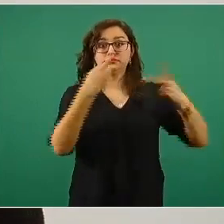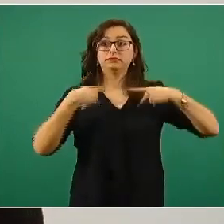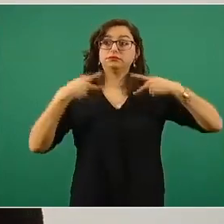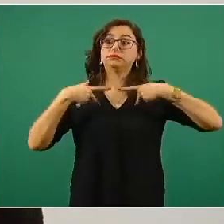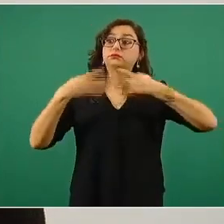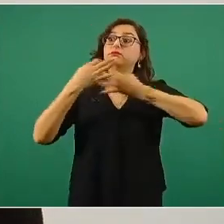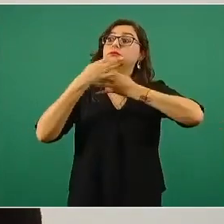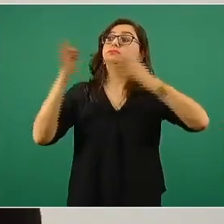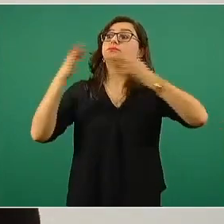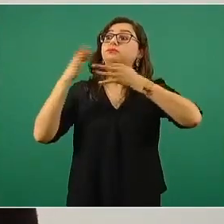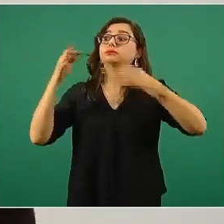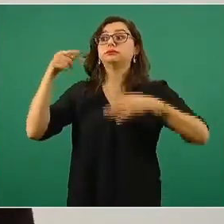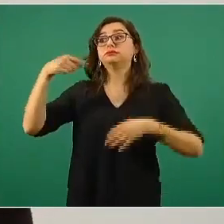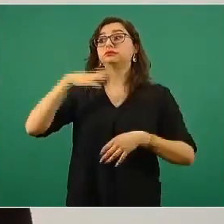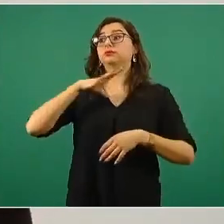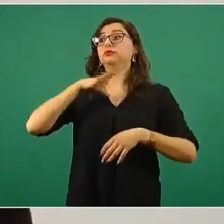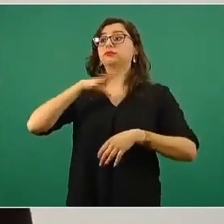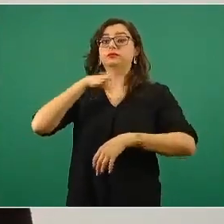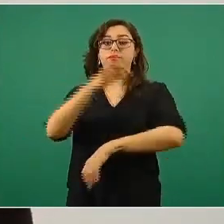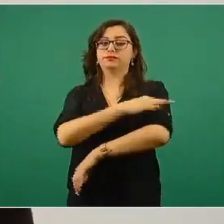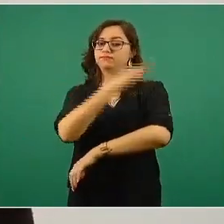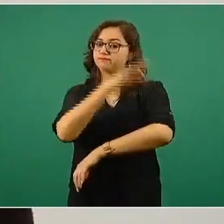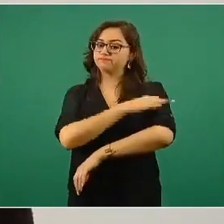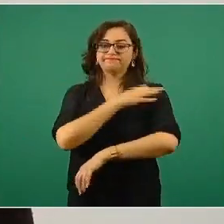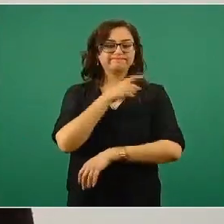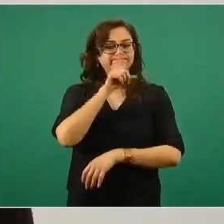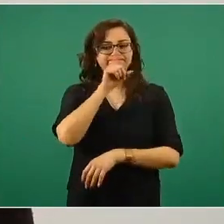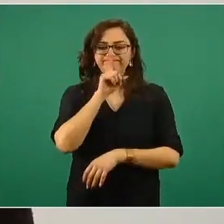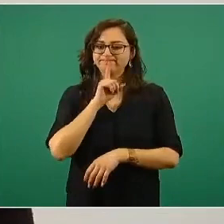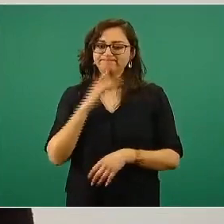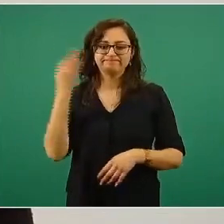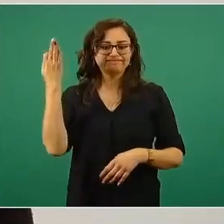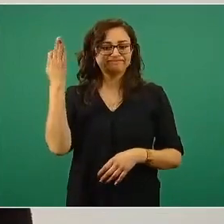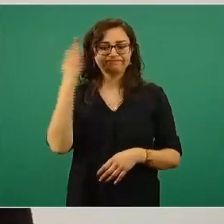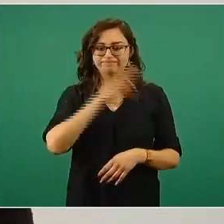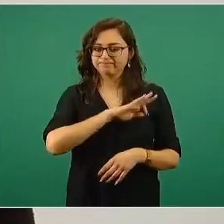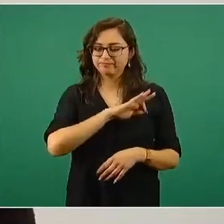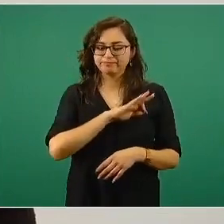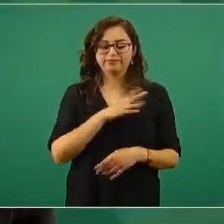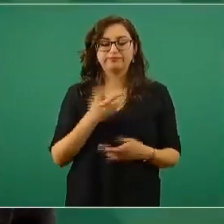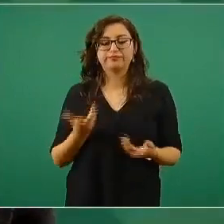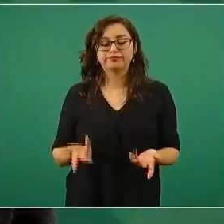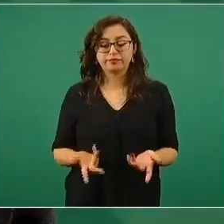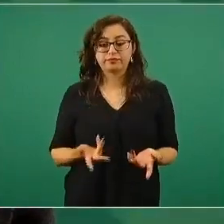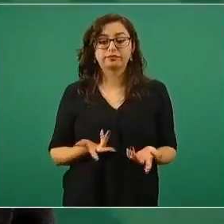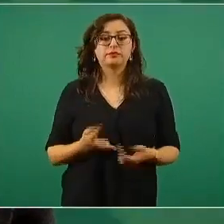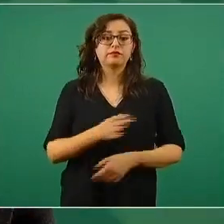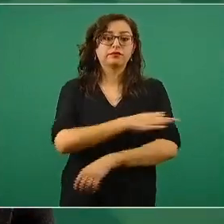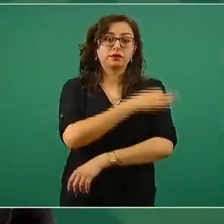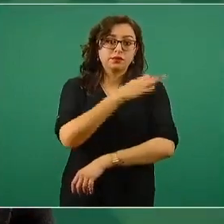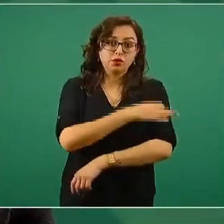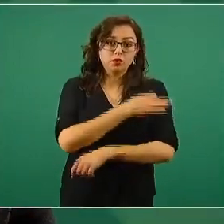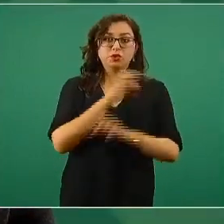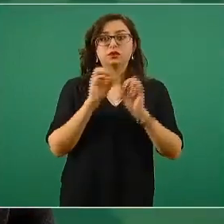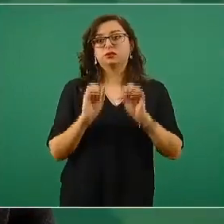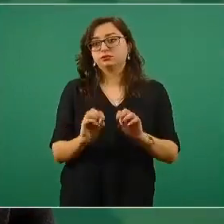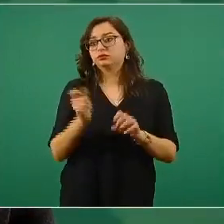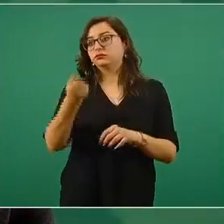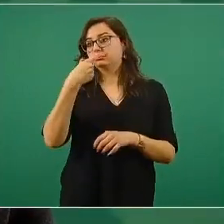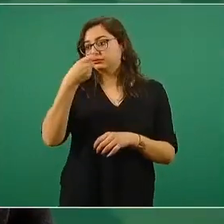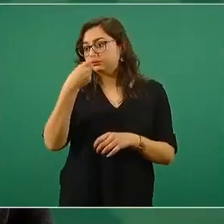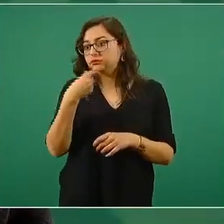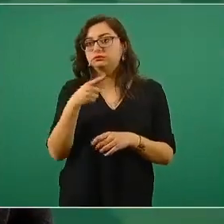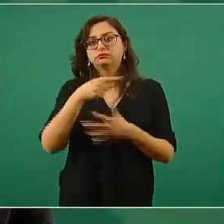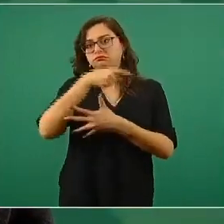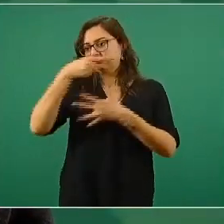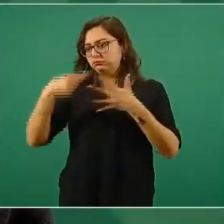de vacuna o la falsa disponibilidad de vacuna u otros elementos obviamente para el control de la